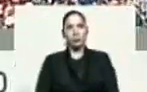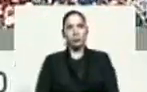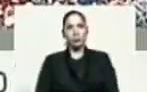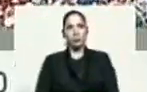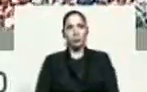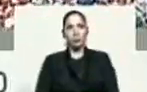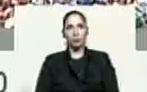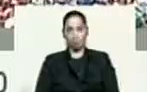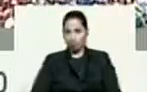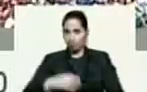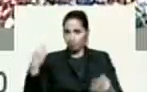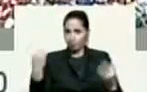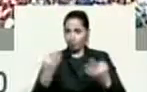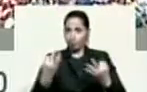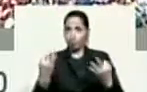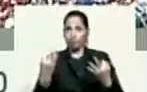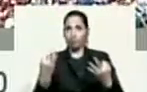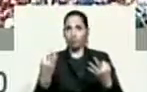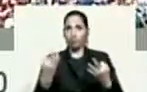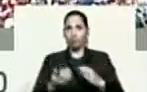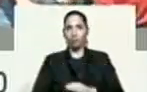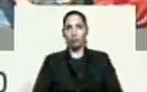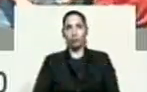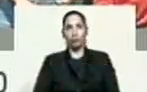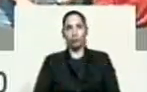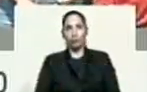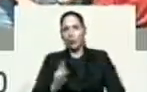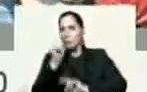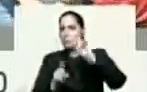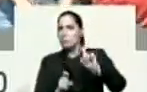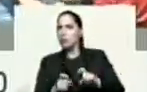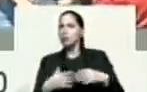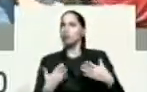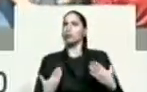Y en verdad, es de preguntárselo.